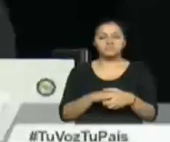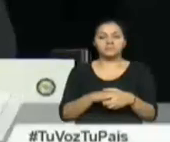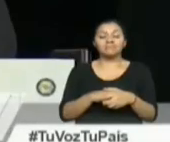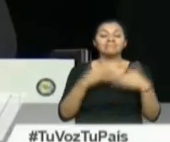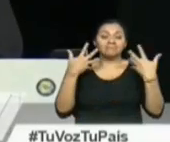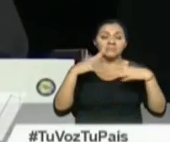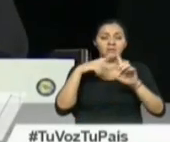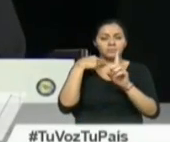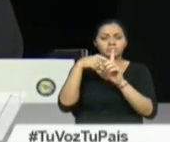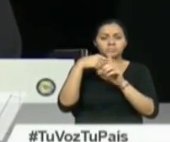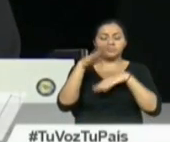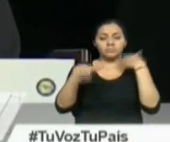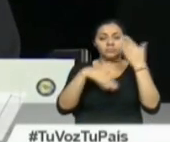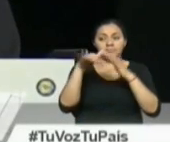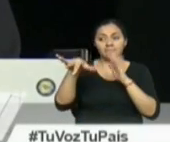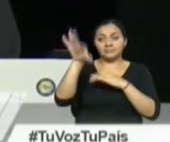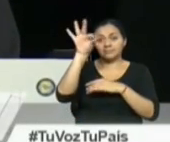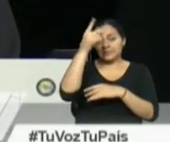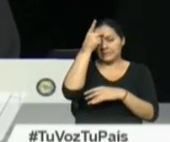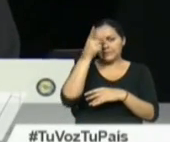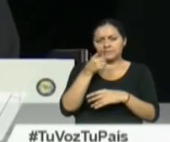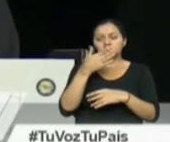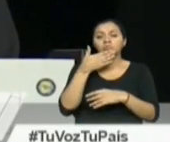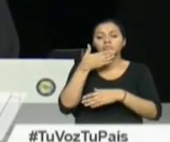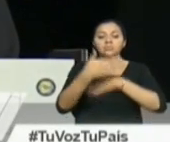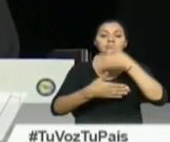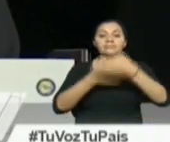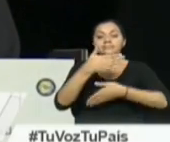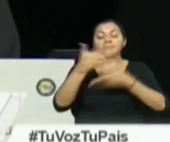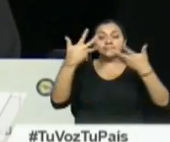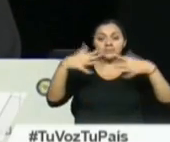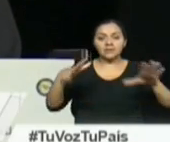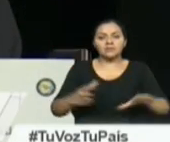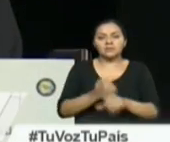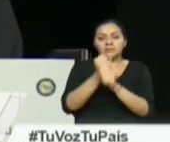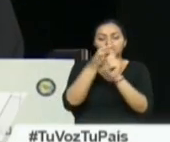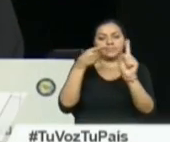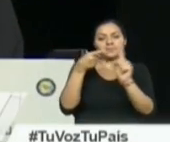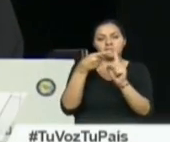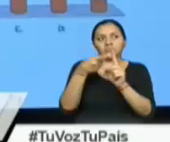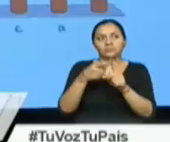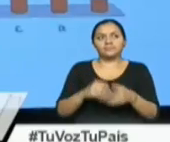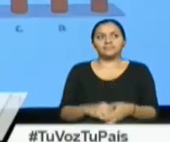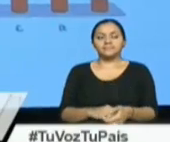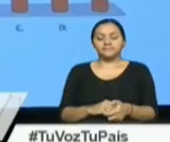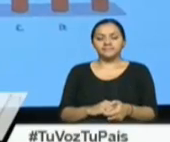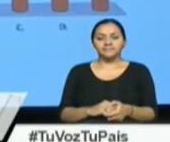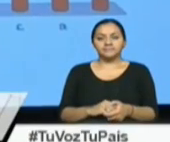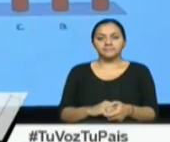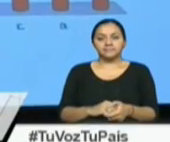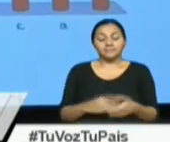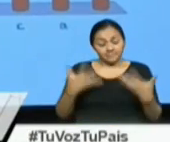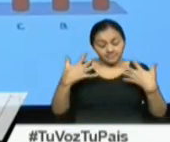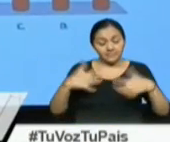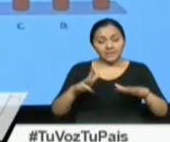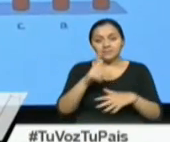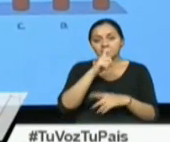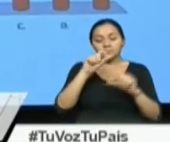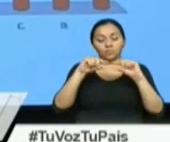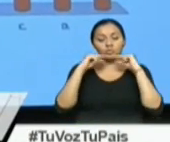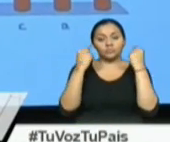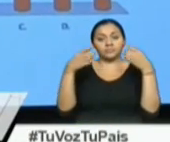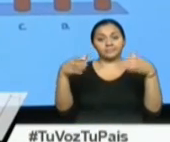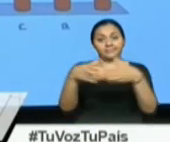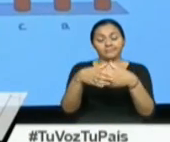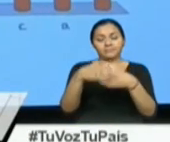Somos optimistas de que las medidas que tomamos ya nos han situado en el camino de la recuperación. Para el titular del grupo,